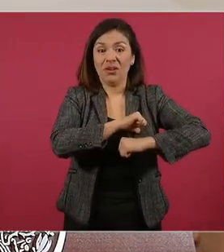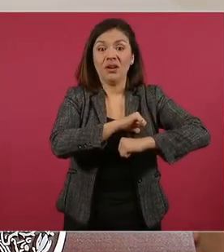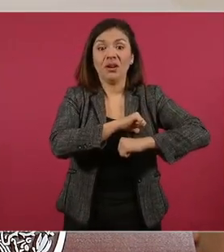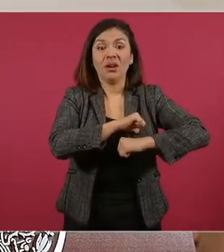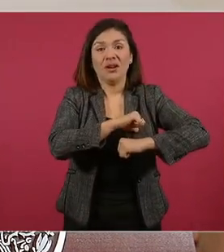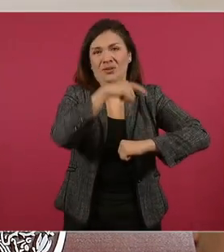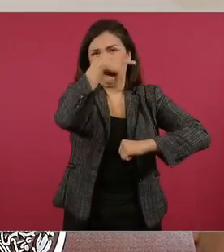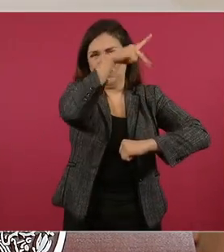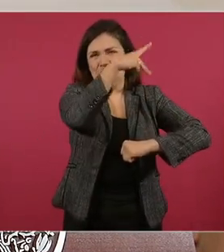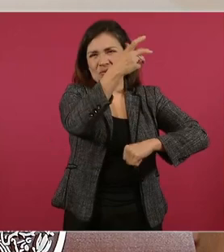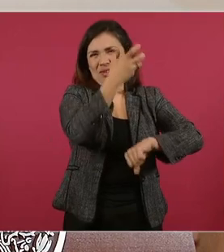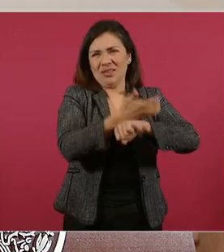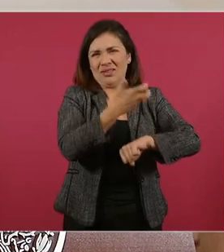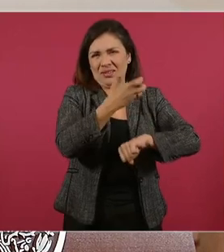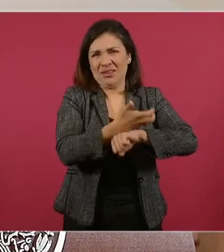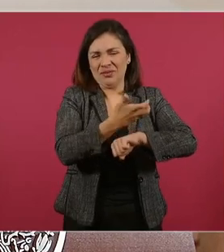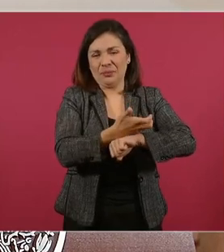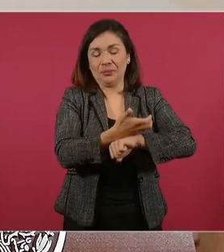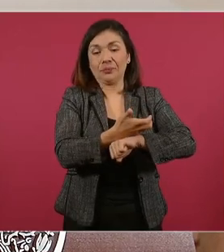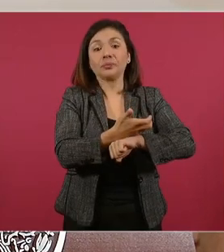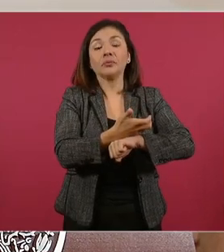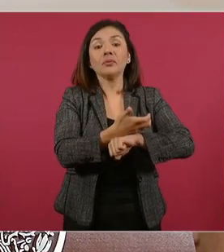de Estados Unidos